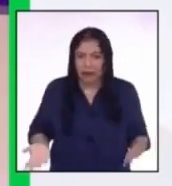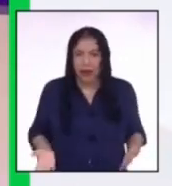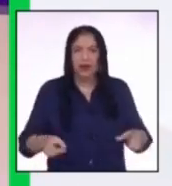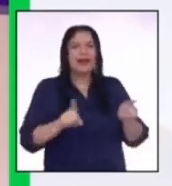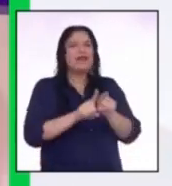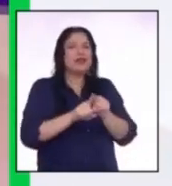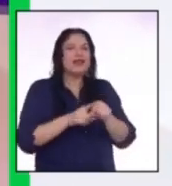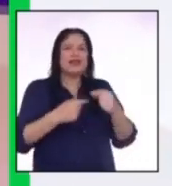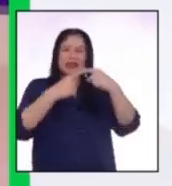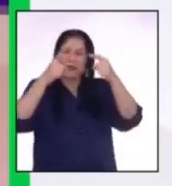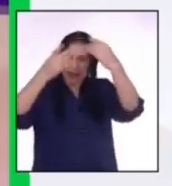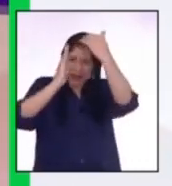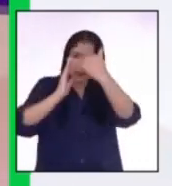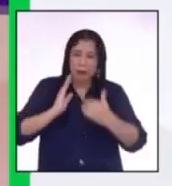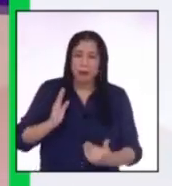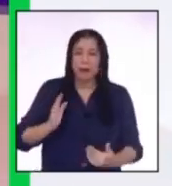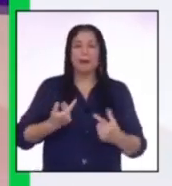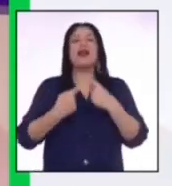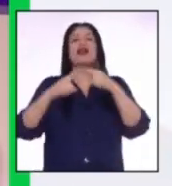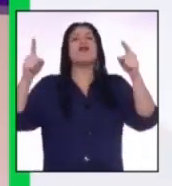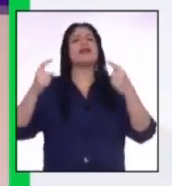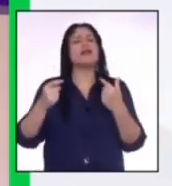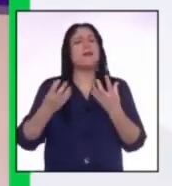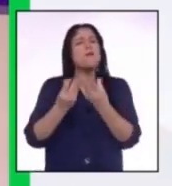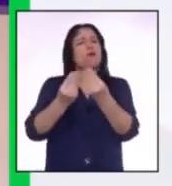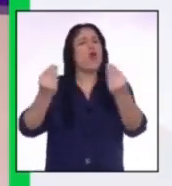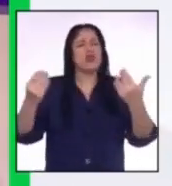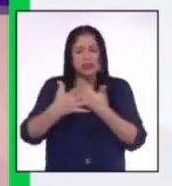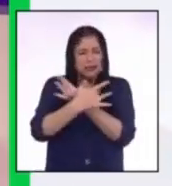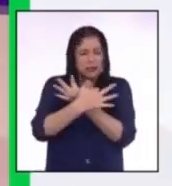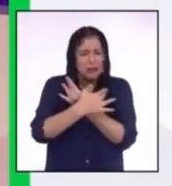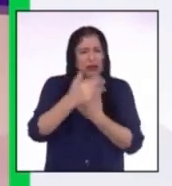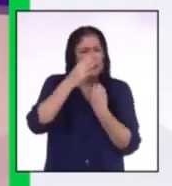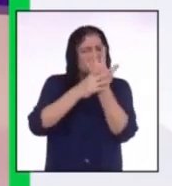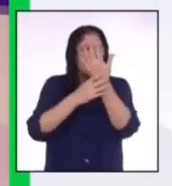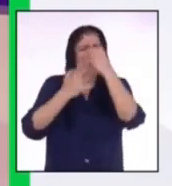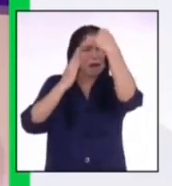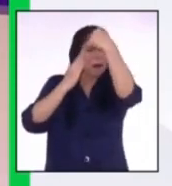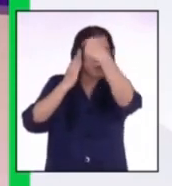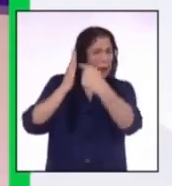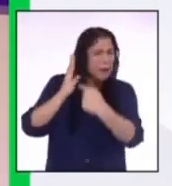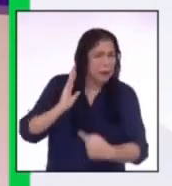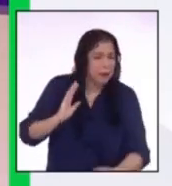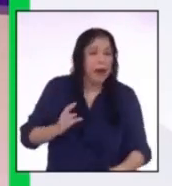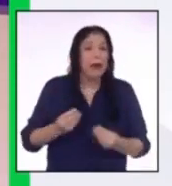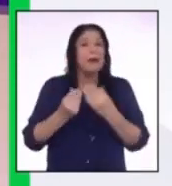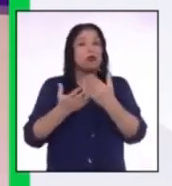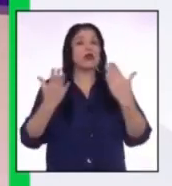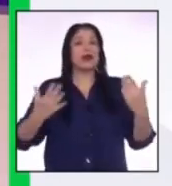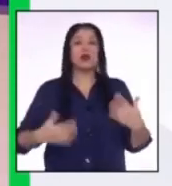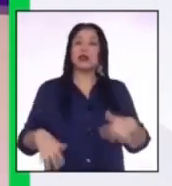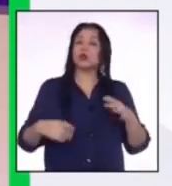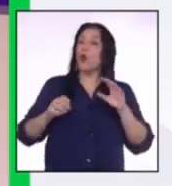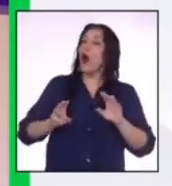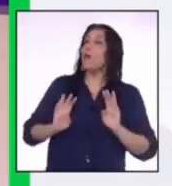estamos primeros en los ranking de diversidad de mariposas de orquídeas la lista no para pero lo que pasa también es que hay